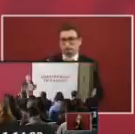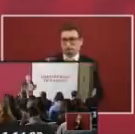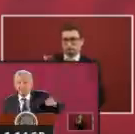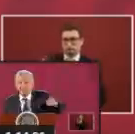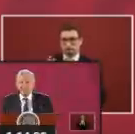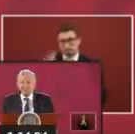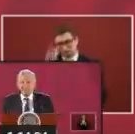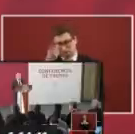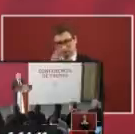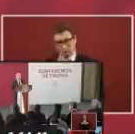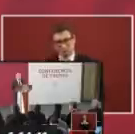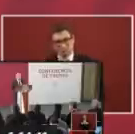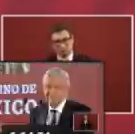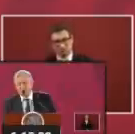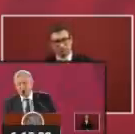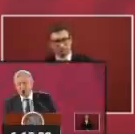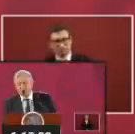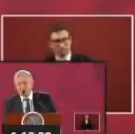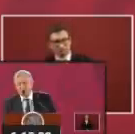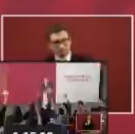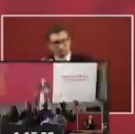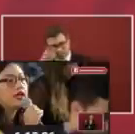al director del Seguro Social